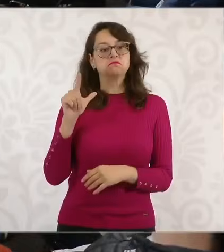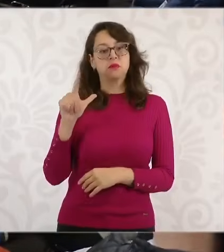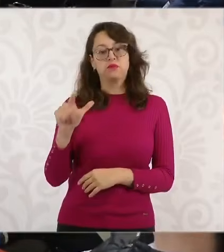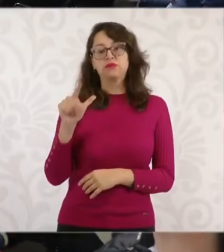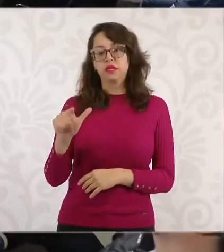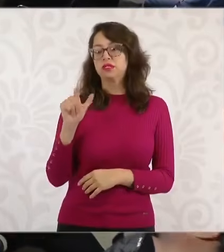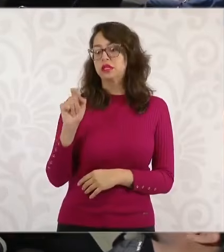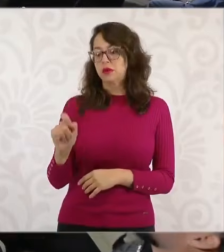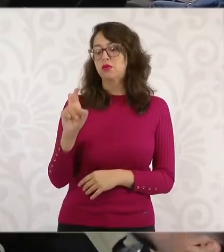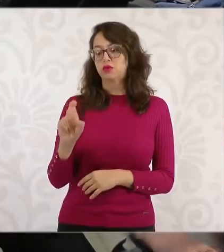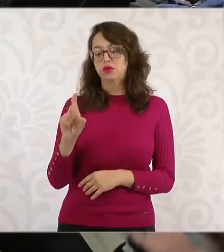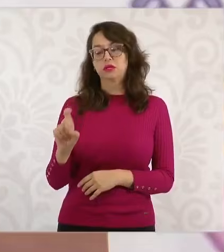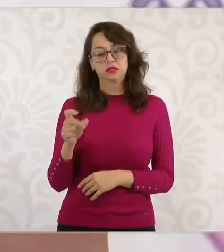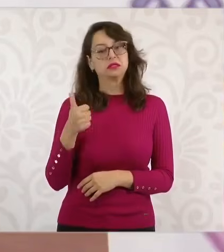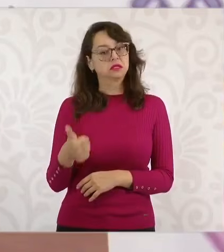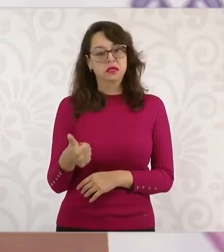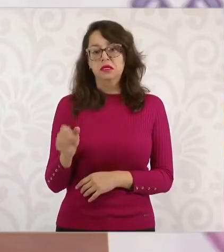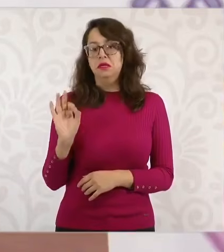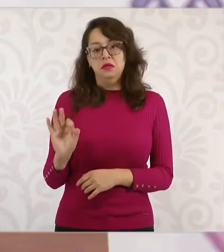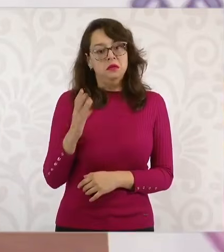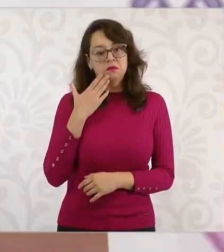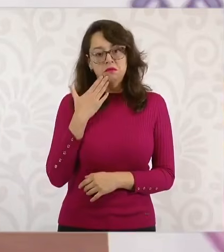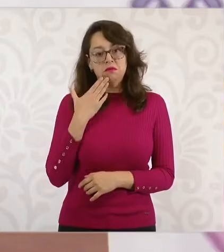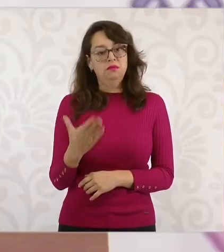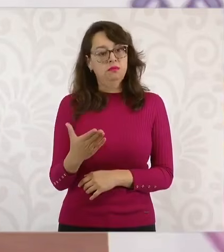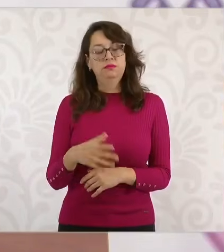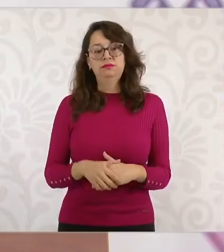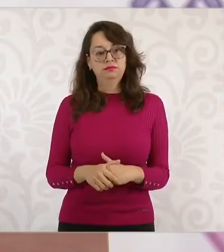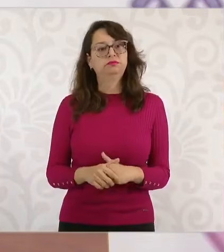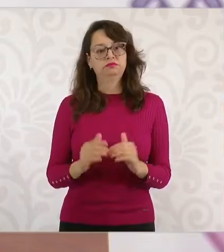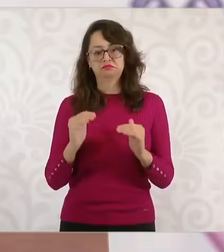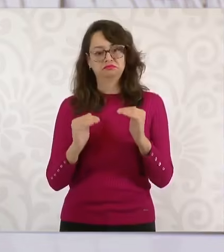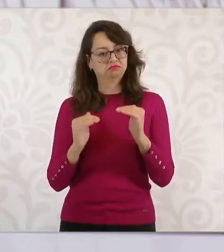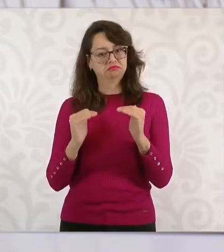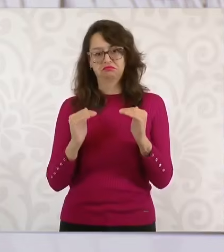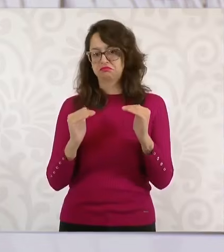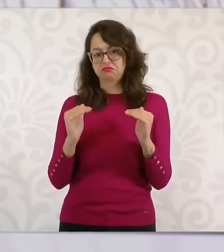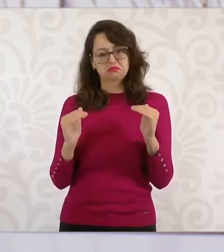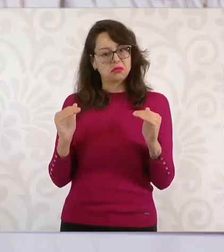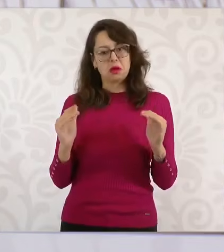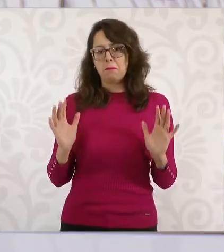17.36, está pues en el margen, llegó a estar un poco más bajo, pero está bien, pues